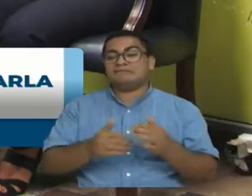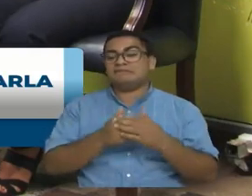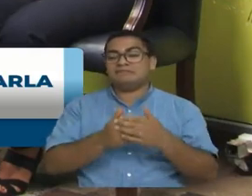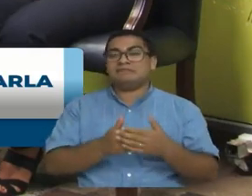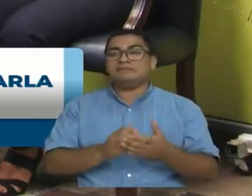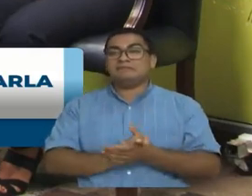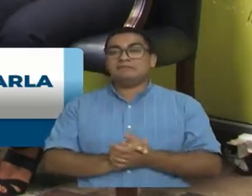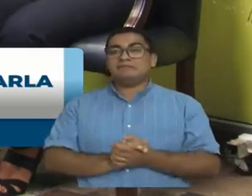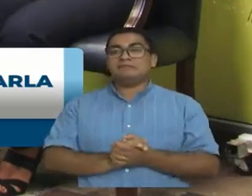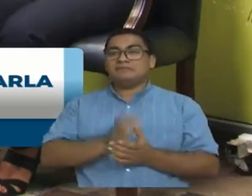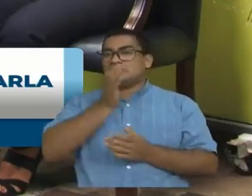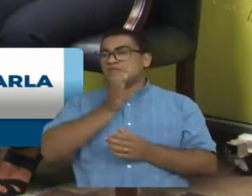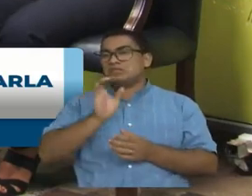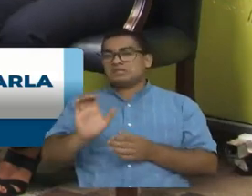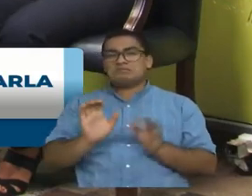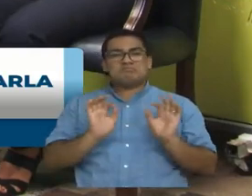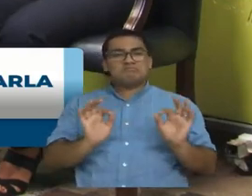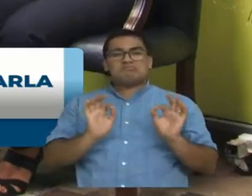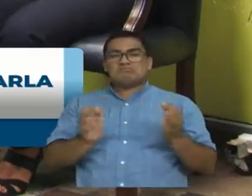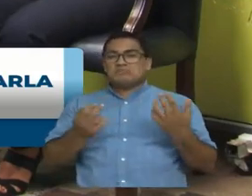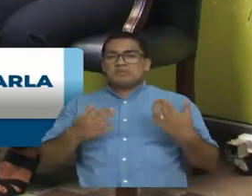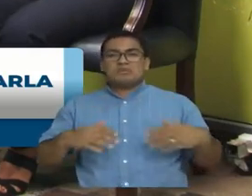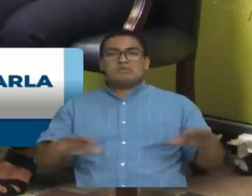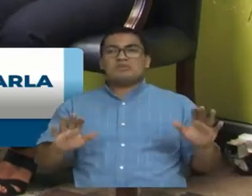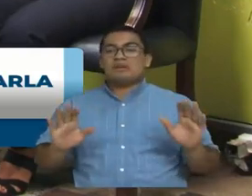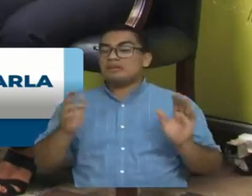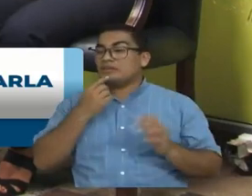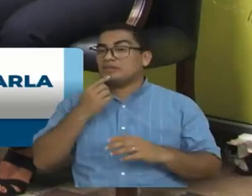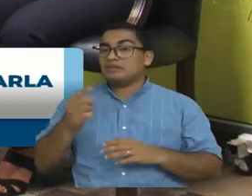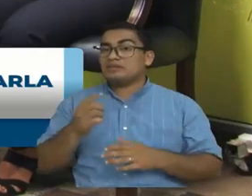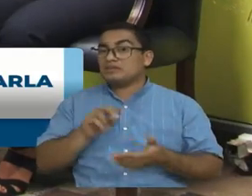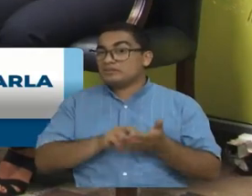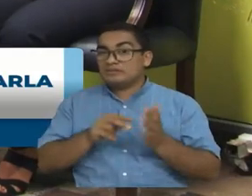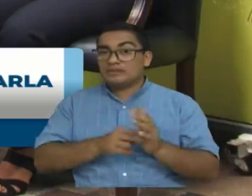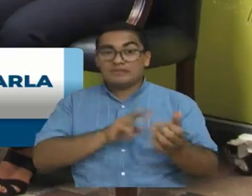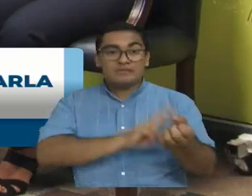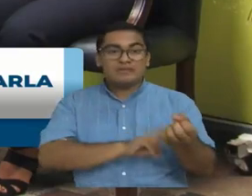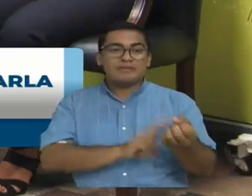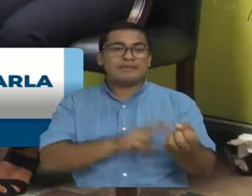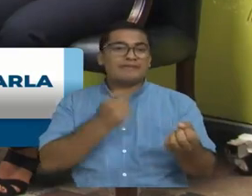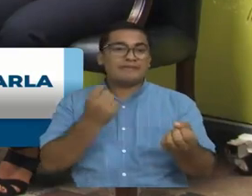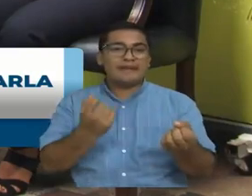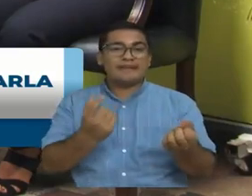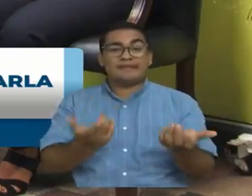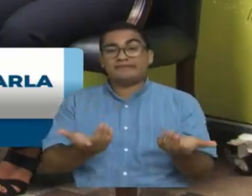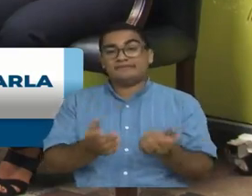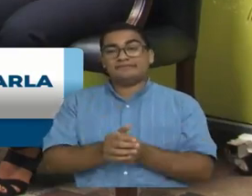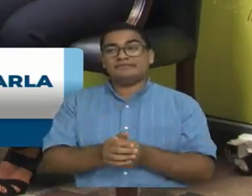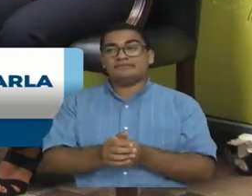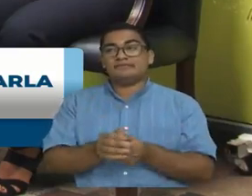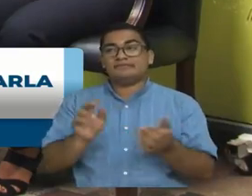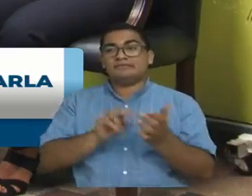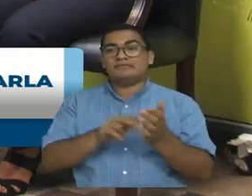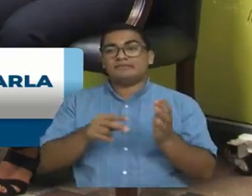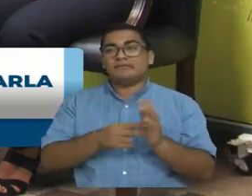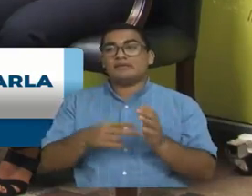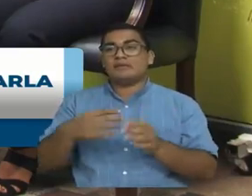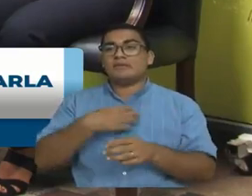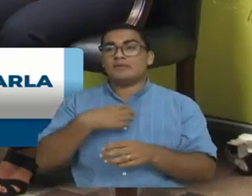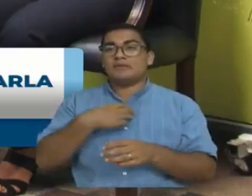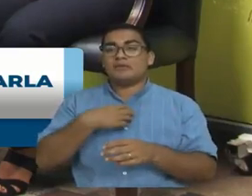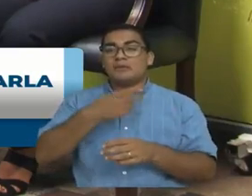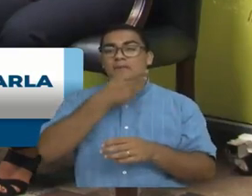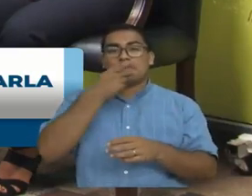es en el embarazo. En el niño no, o sea, un niño que ya nació y que diga, es por falta de vitaminas, no, no, eso es errado. No, porque eso ya es congénito, bien